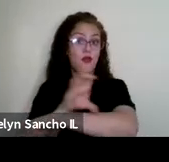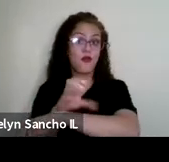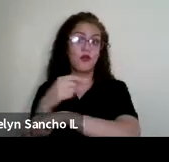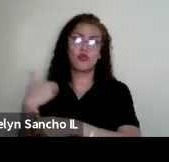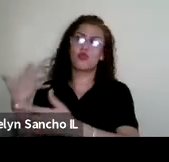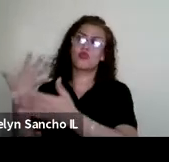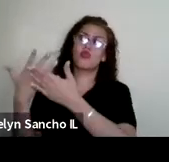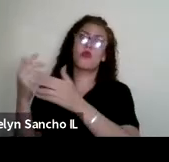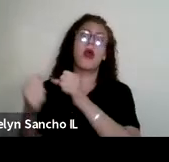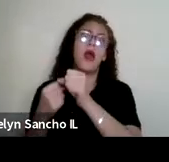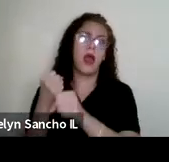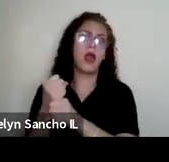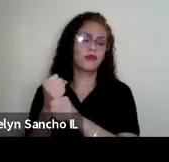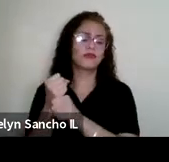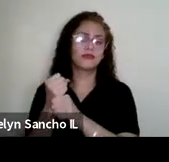años,